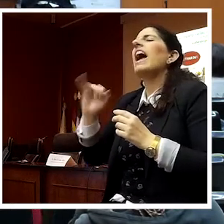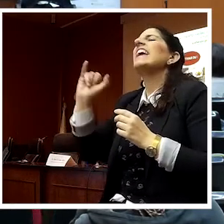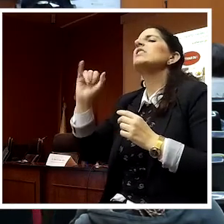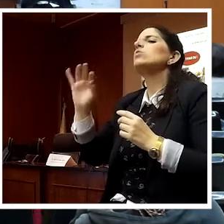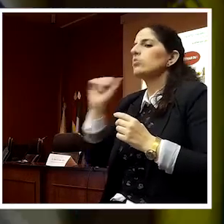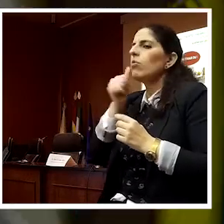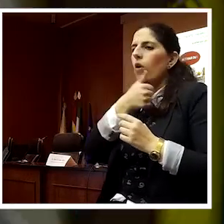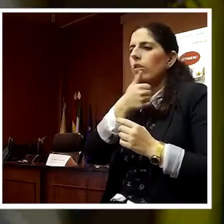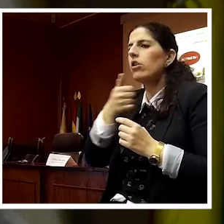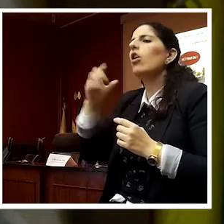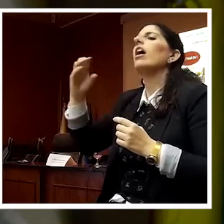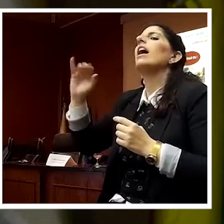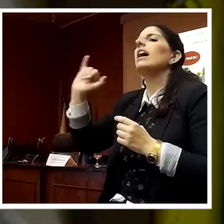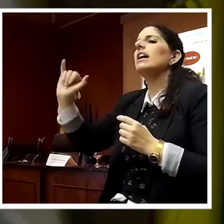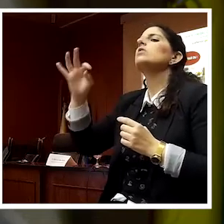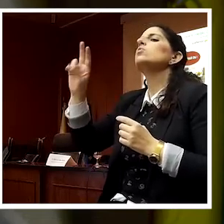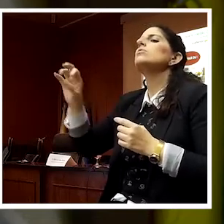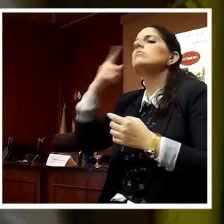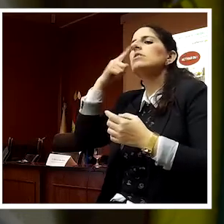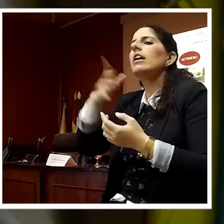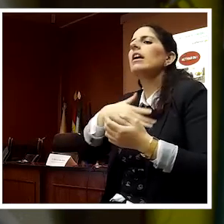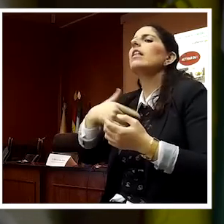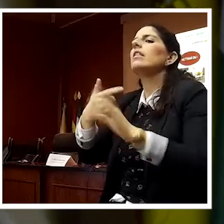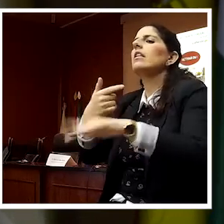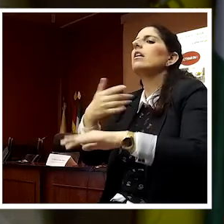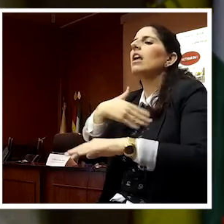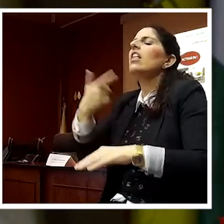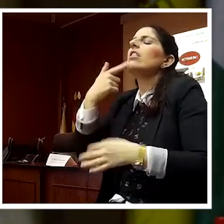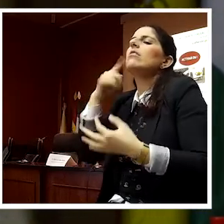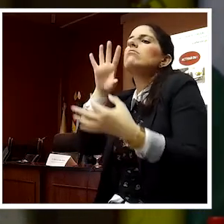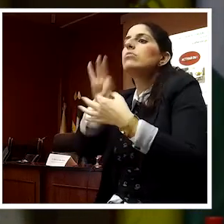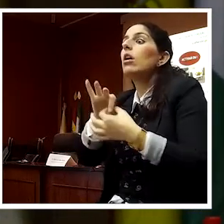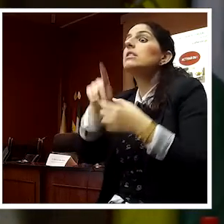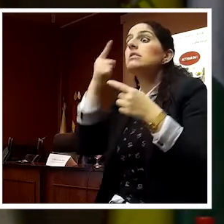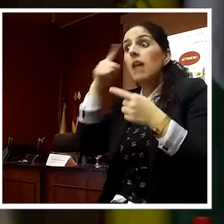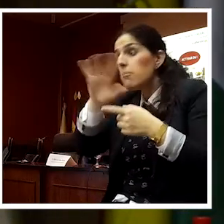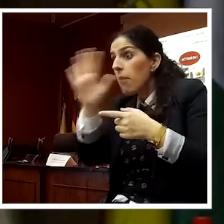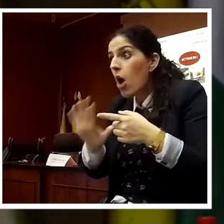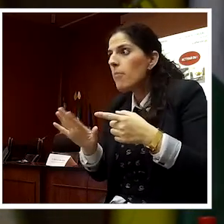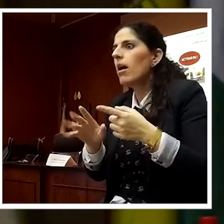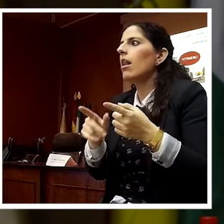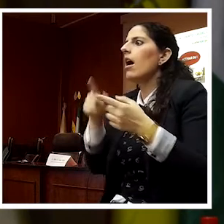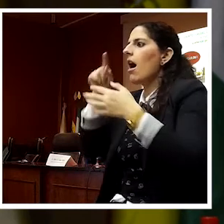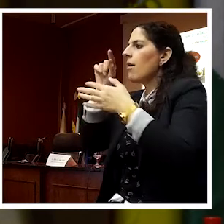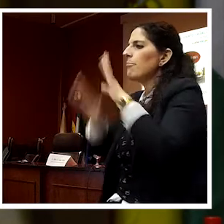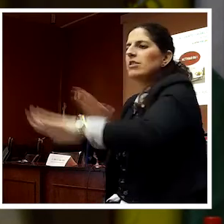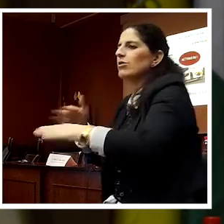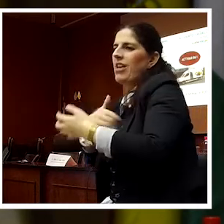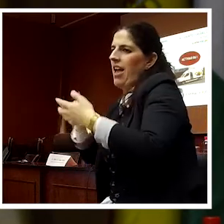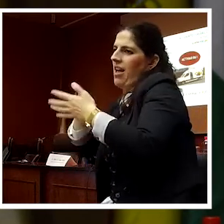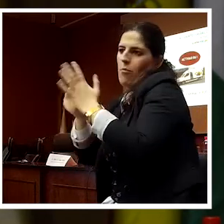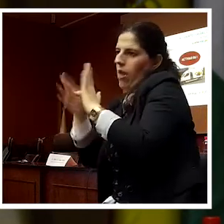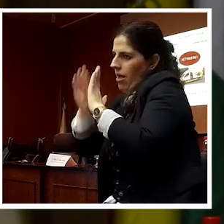aprender, que tiempo es igual a cerebro, igual que en el corazón. El tiempo es corazón, el tiempo es cerebro. ¿Por qué?